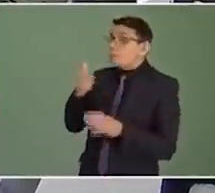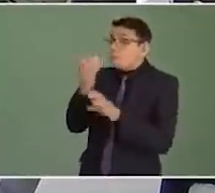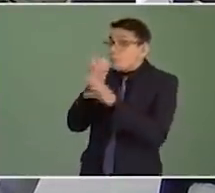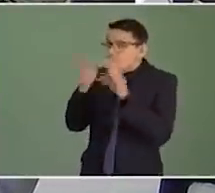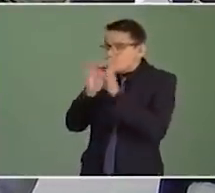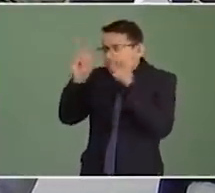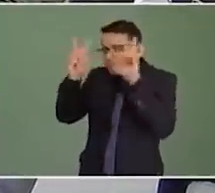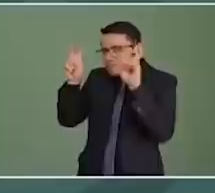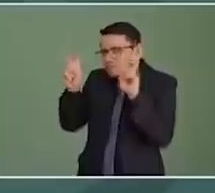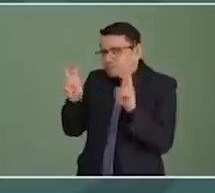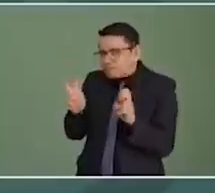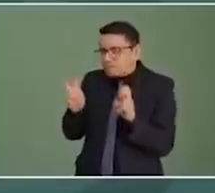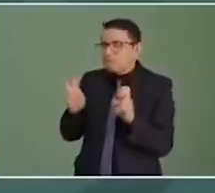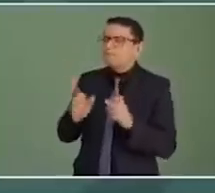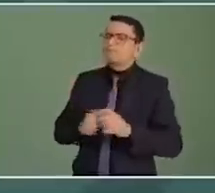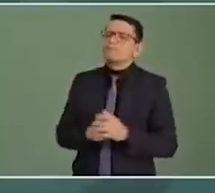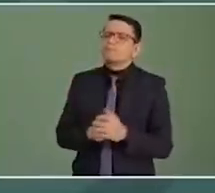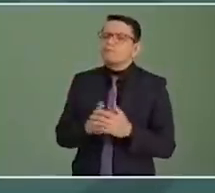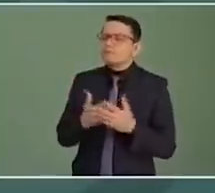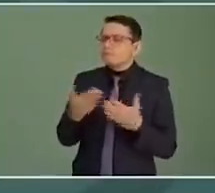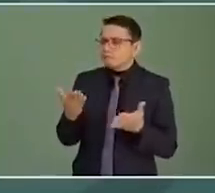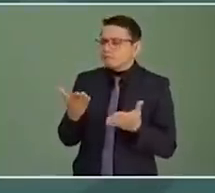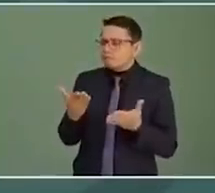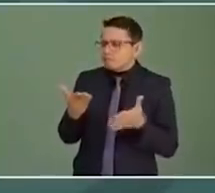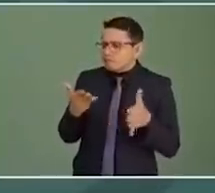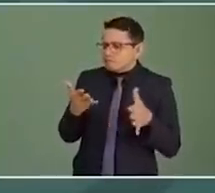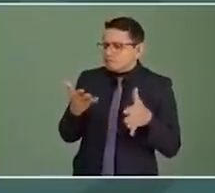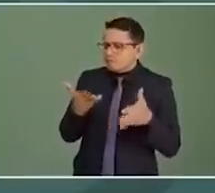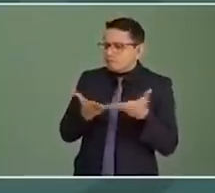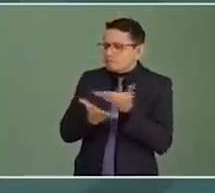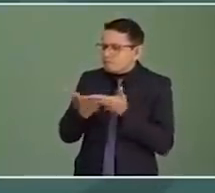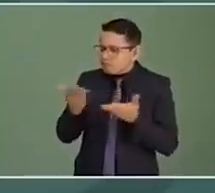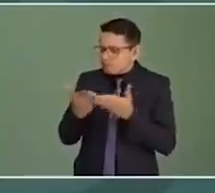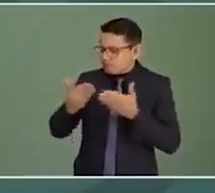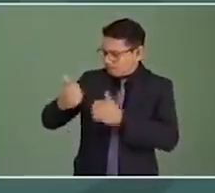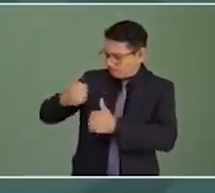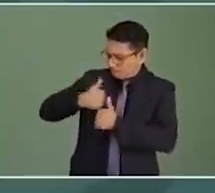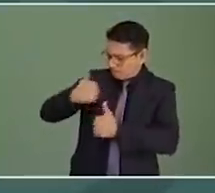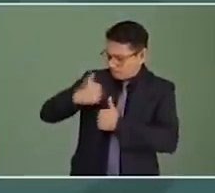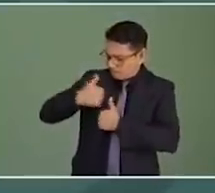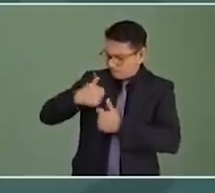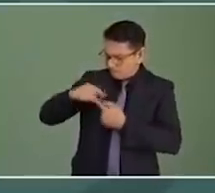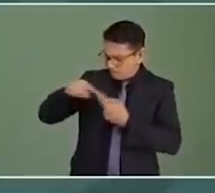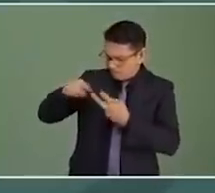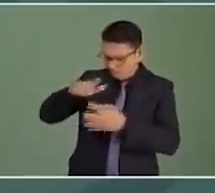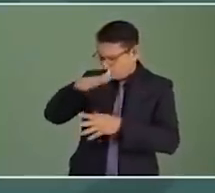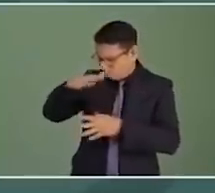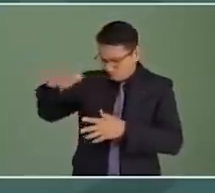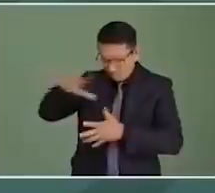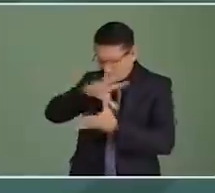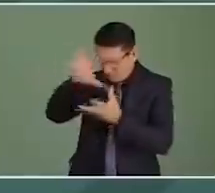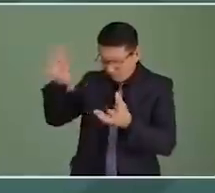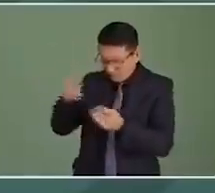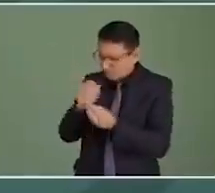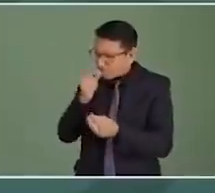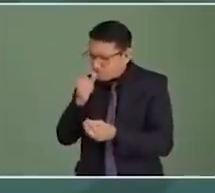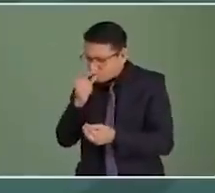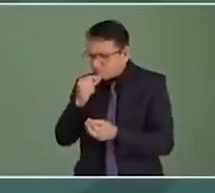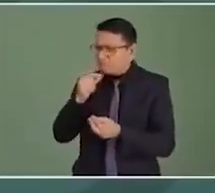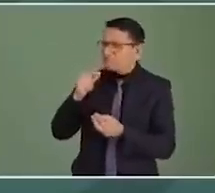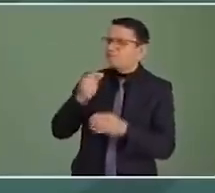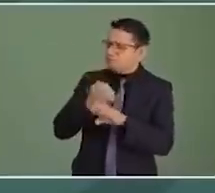elementos tanto del ejército como de la marina en la policía federal y las policías